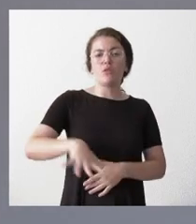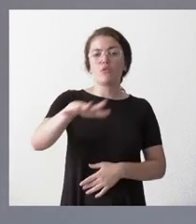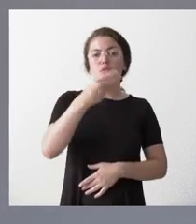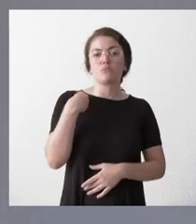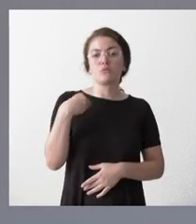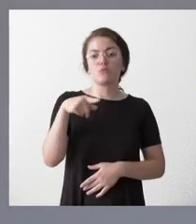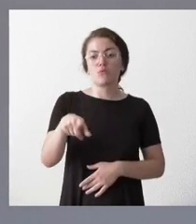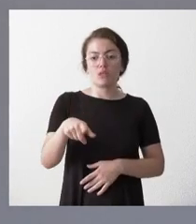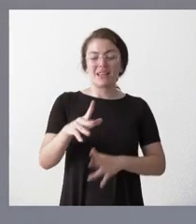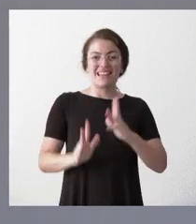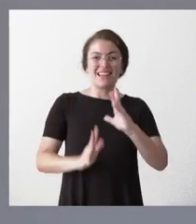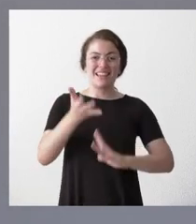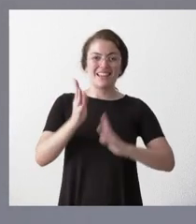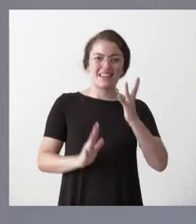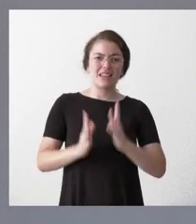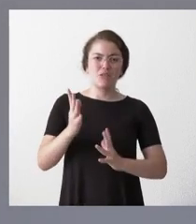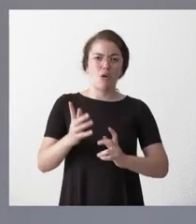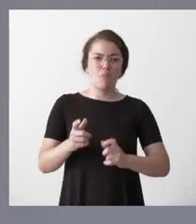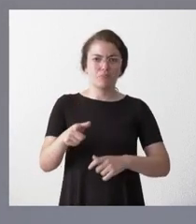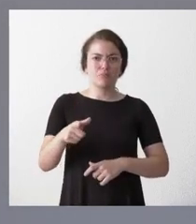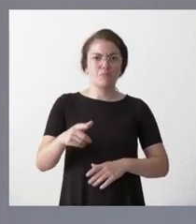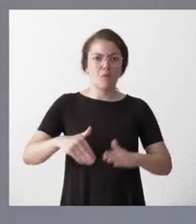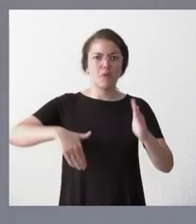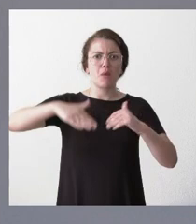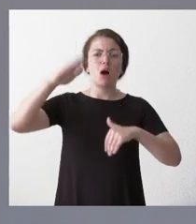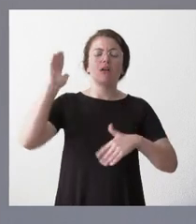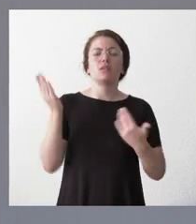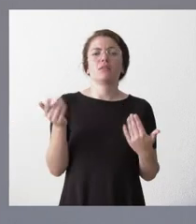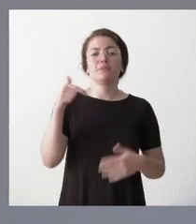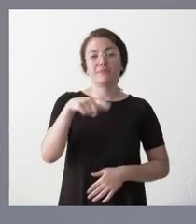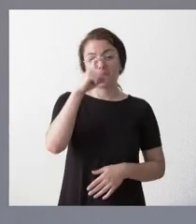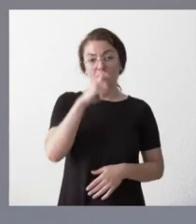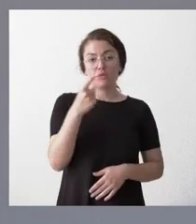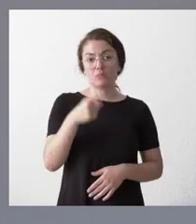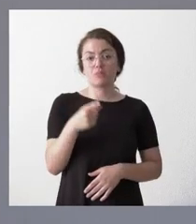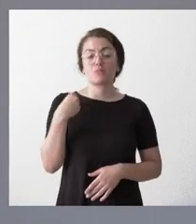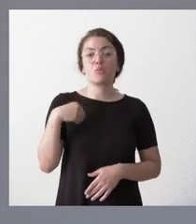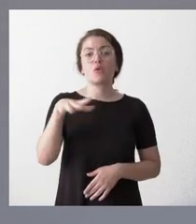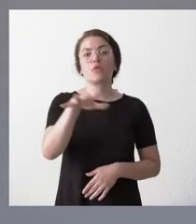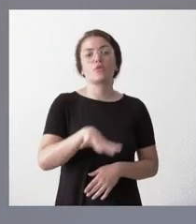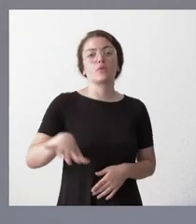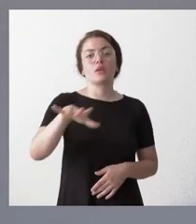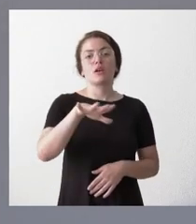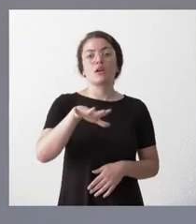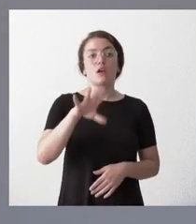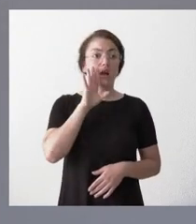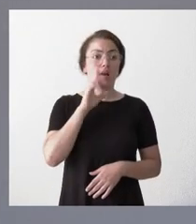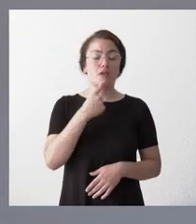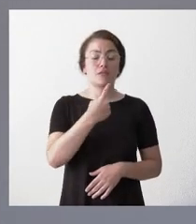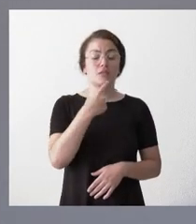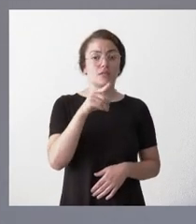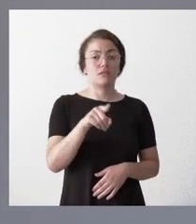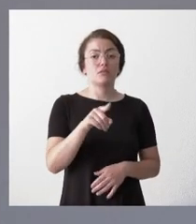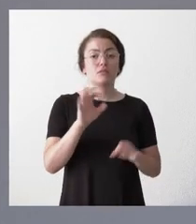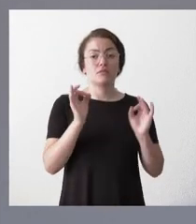mayor concentración de incendios se produce. Y también en este año, pues en algunas de esas áreas, y usted cita algunas de ellas, pues